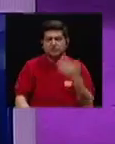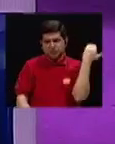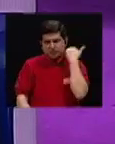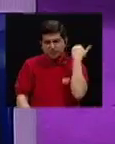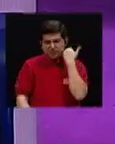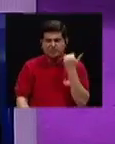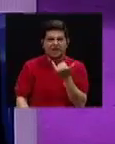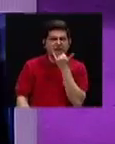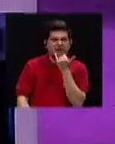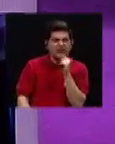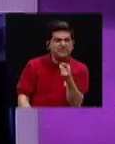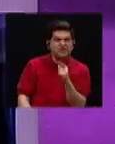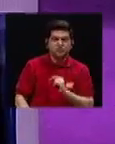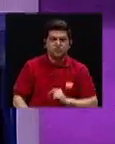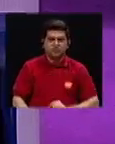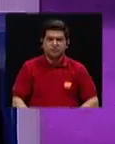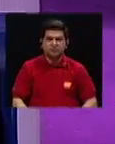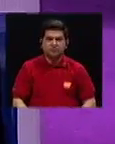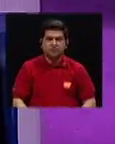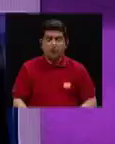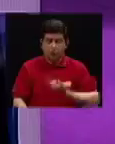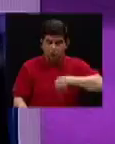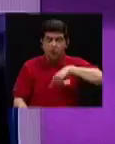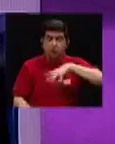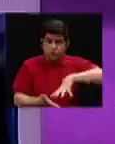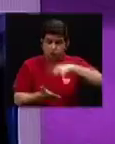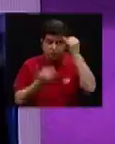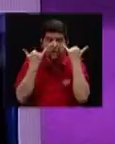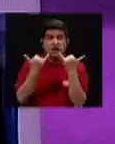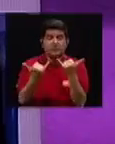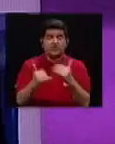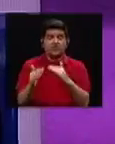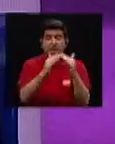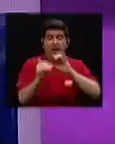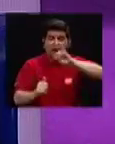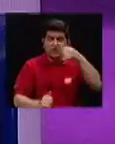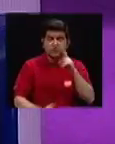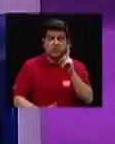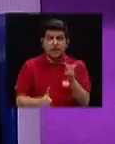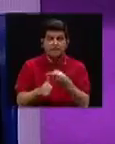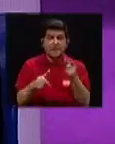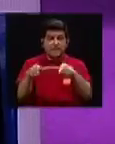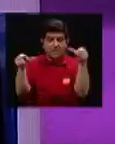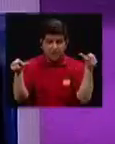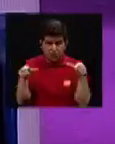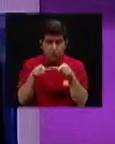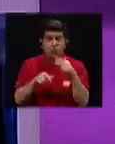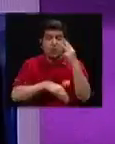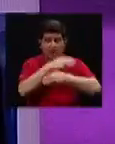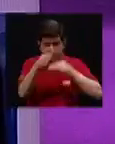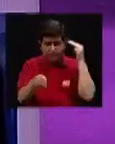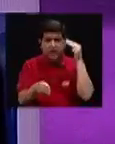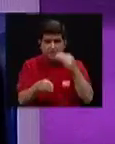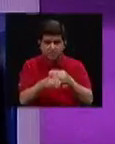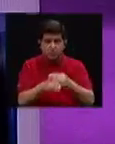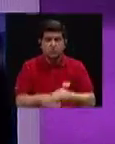enas no y Y eso es lo que estamos aprendiendo ahora entonces Juárez yo creo que fue uno de los primeros lugares en el mundo en que se empieza a ver un